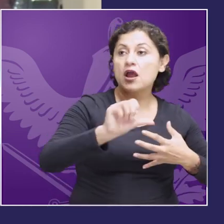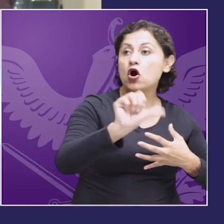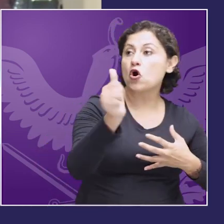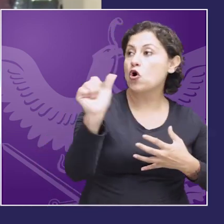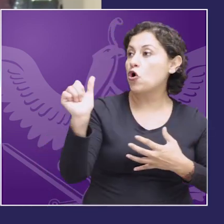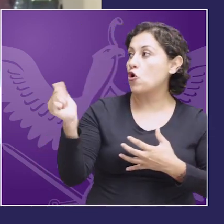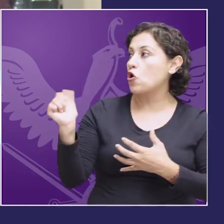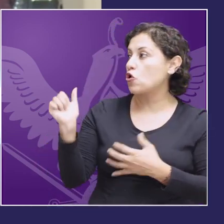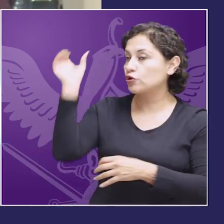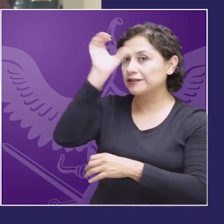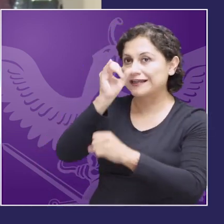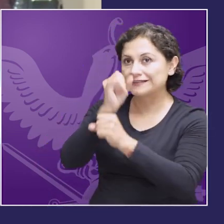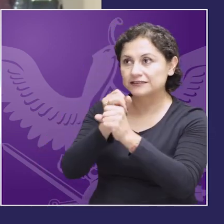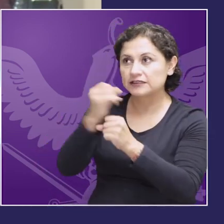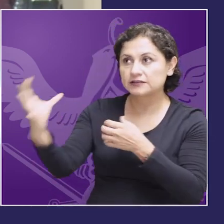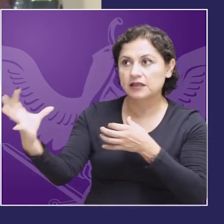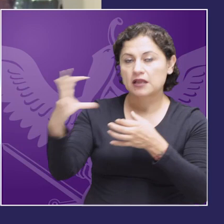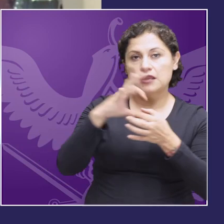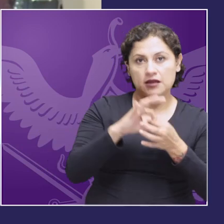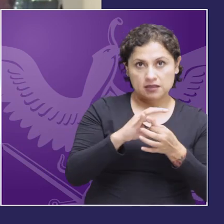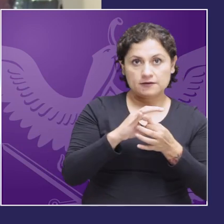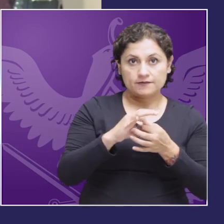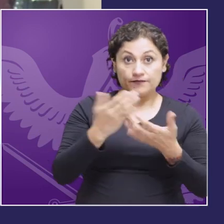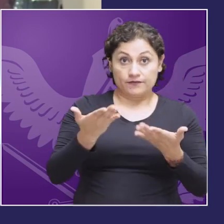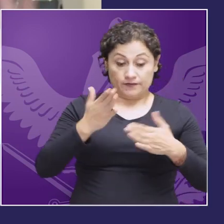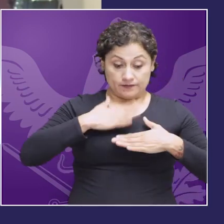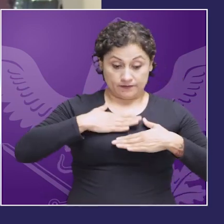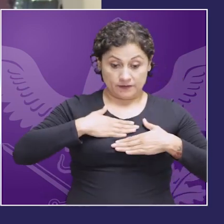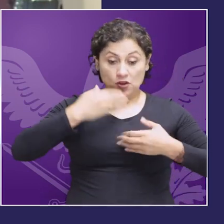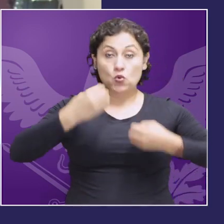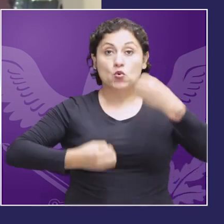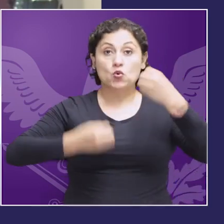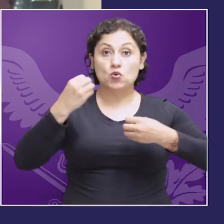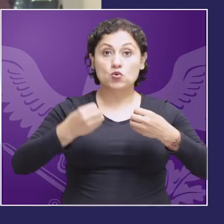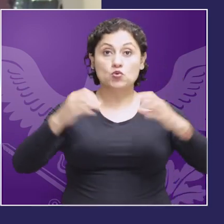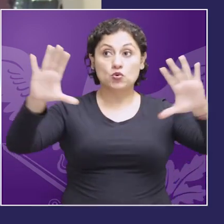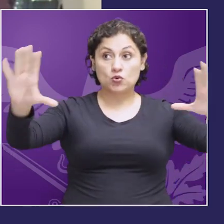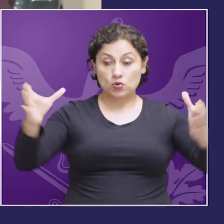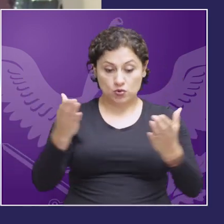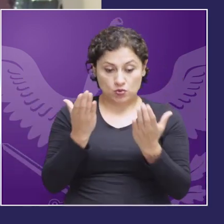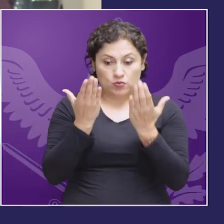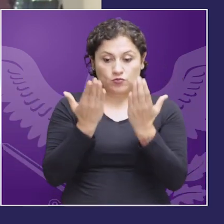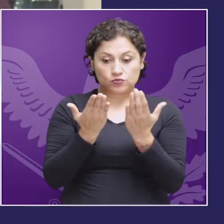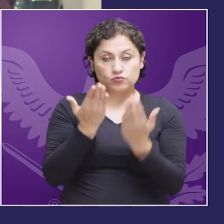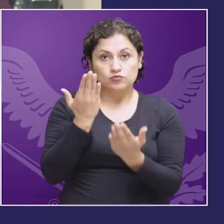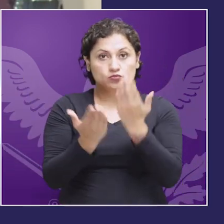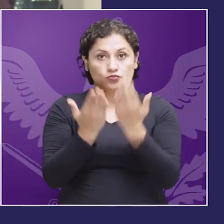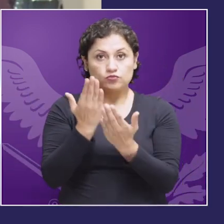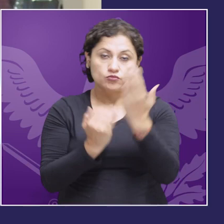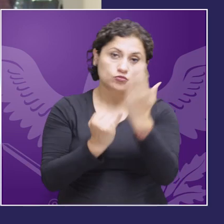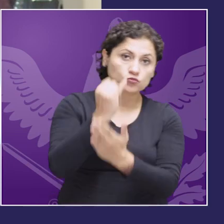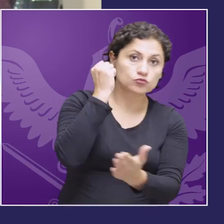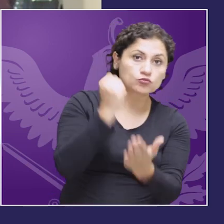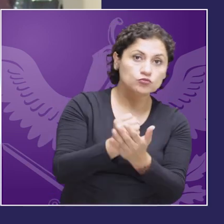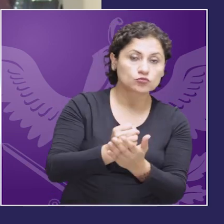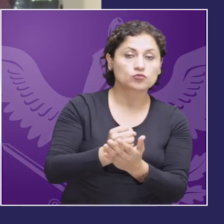la obligación del jurista es tomar eso y hacer la interpretación. Las relaciones de poder es un